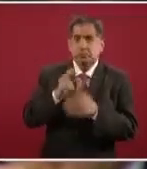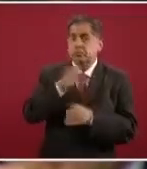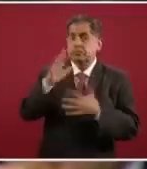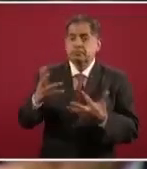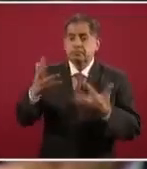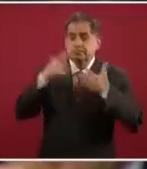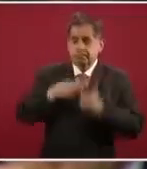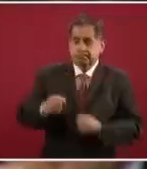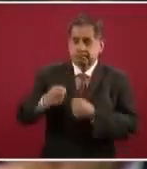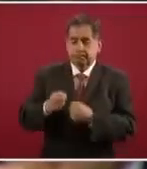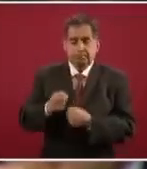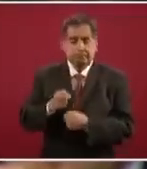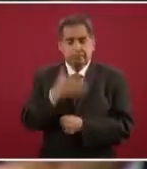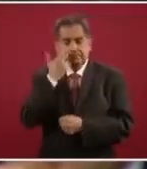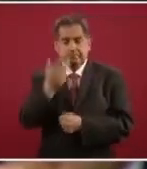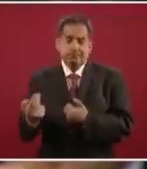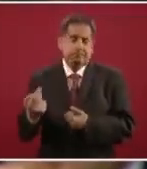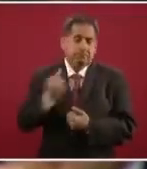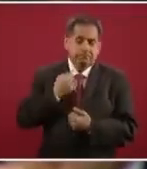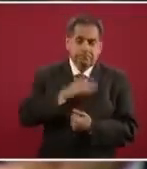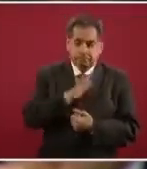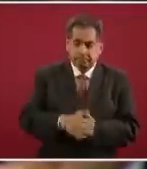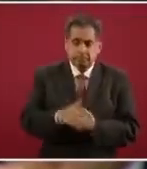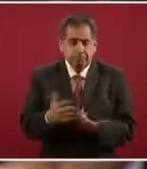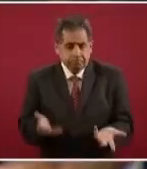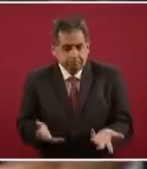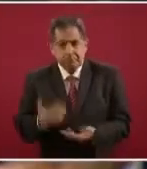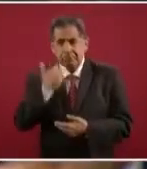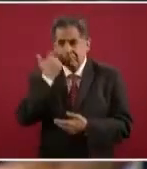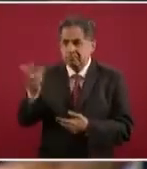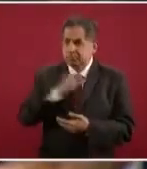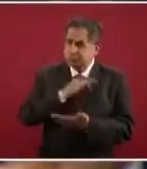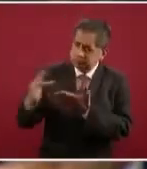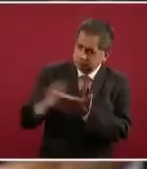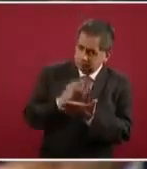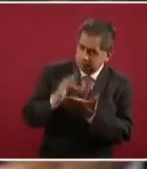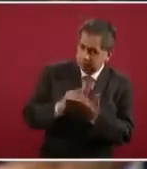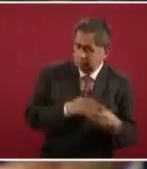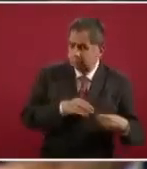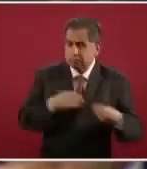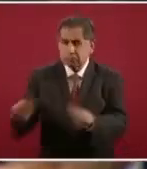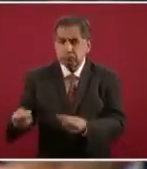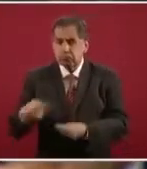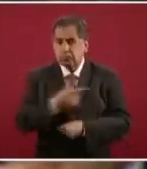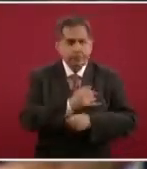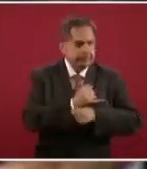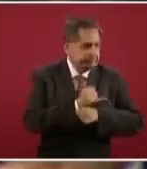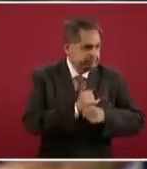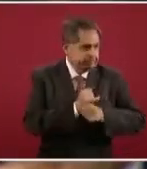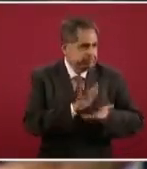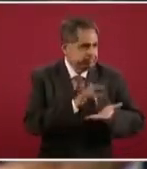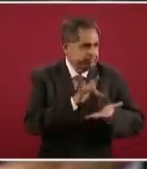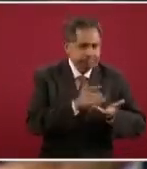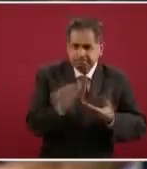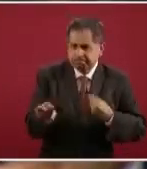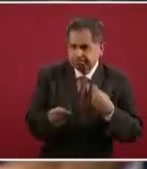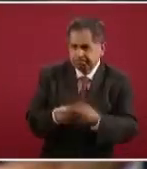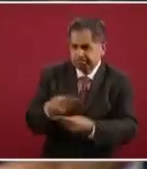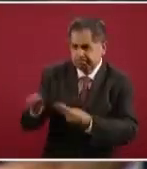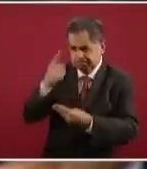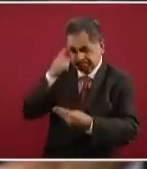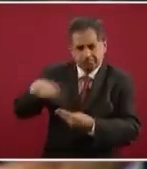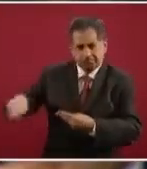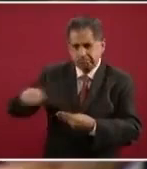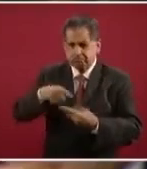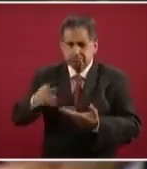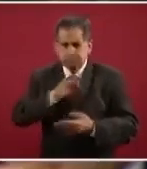la quieren matar. Entonces, ruega a ustedes la puedan apoyar porque ella ha dado la información para la 4T. Y bueno, pide